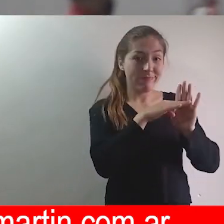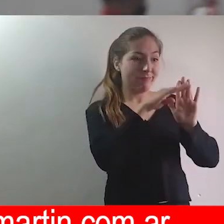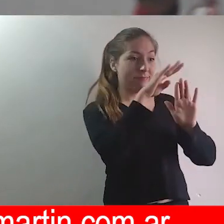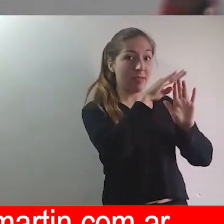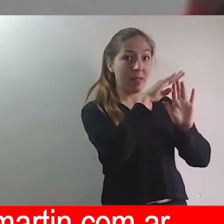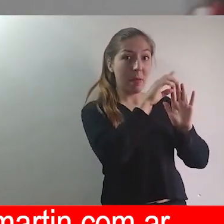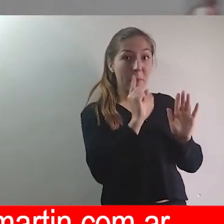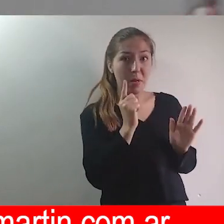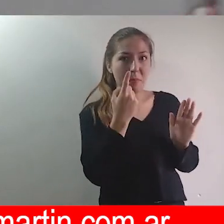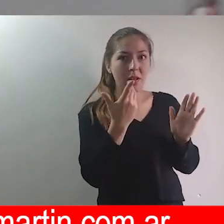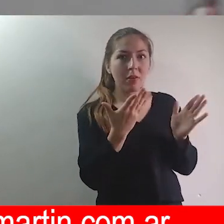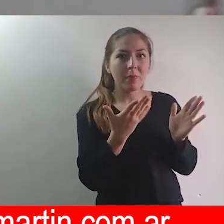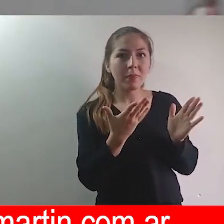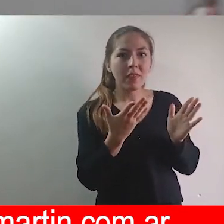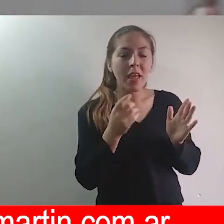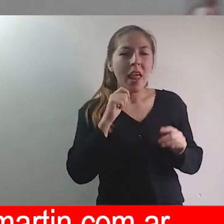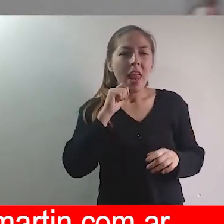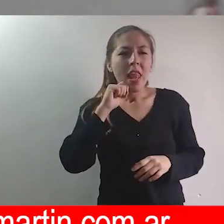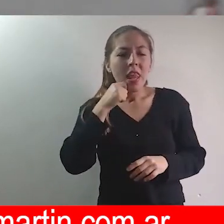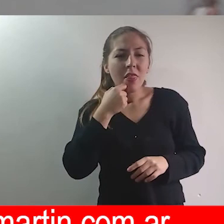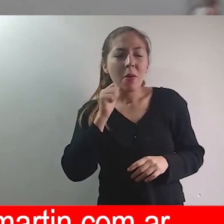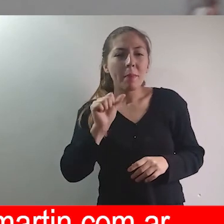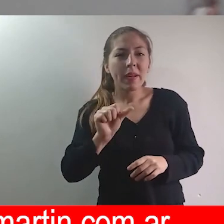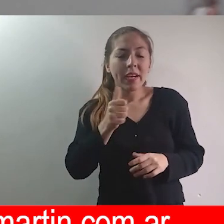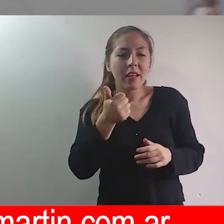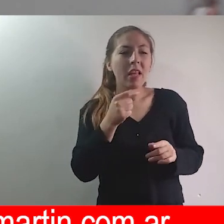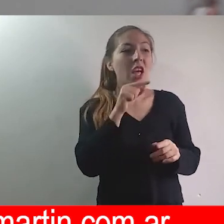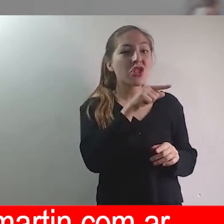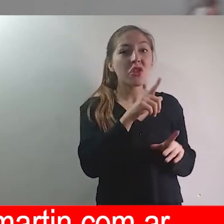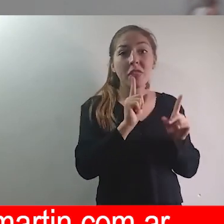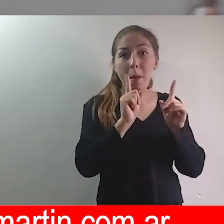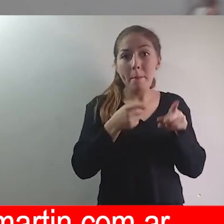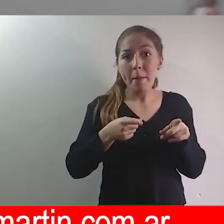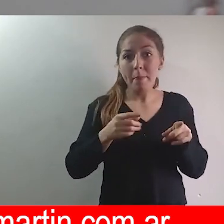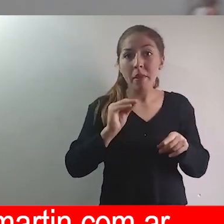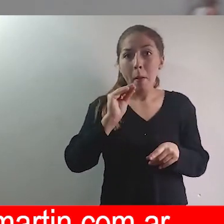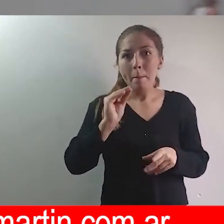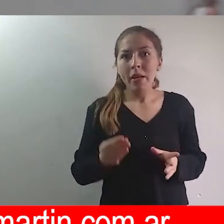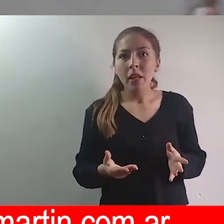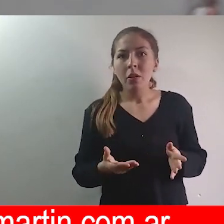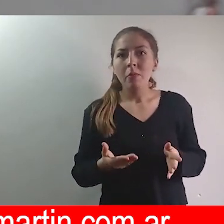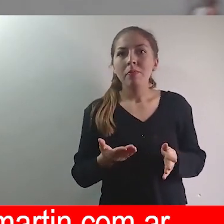arriba, que va a ser muy lindo para... También viene una derrota como